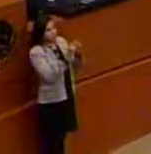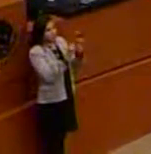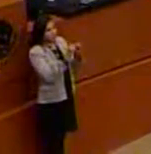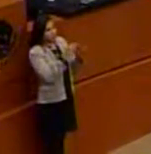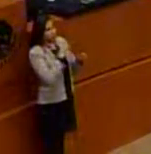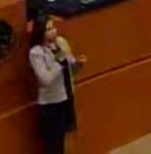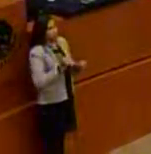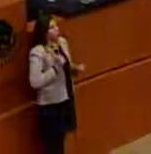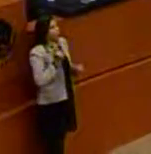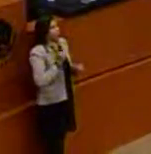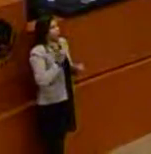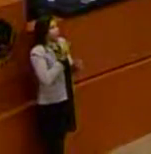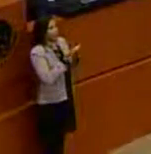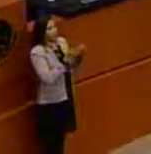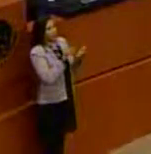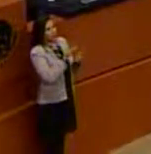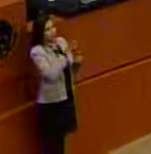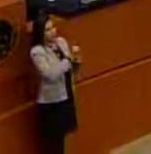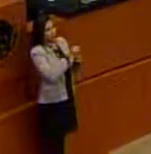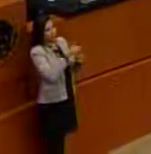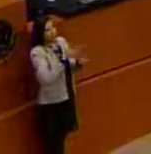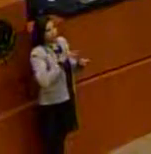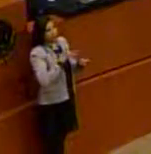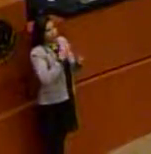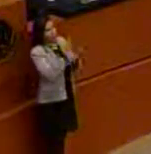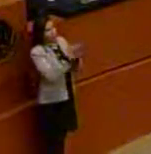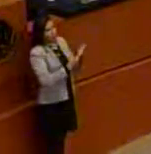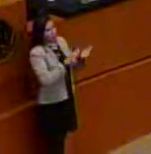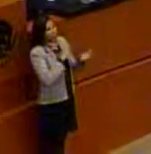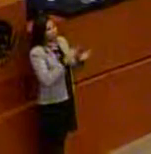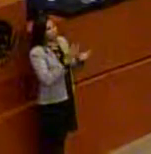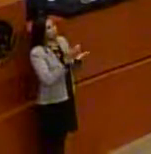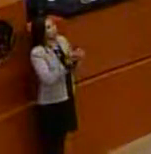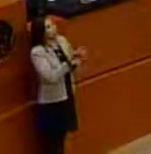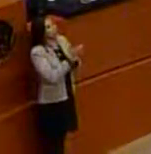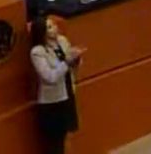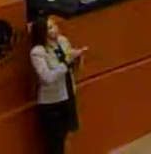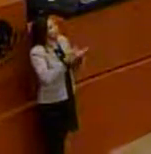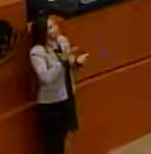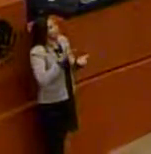discusión y aprovechar las ventajas que ofrece un programa de un ingreso